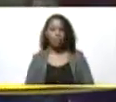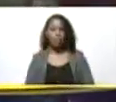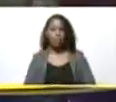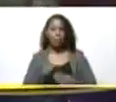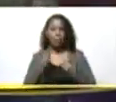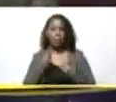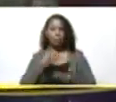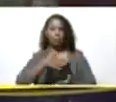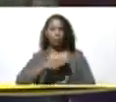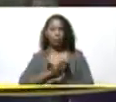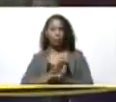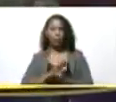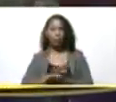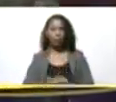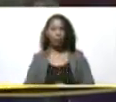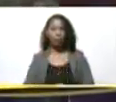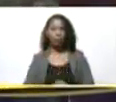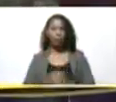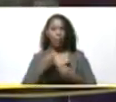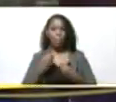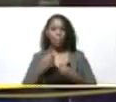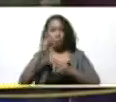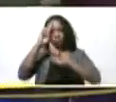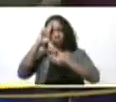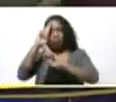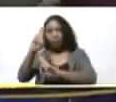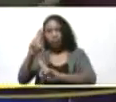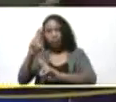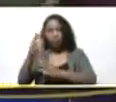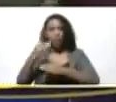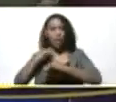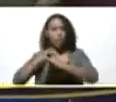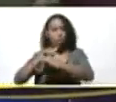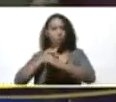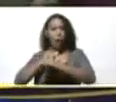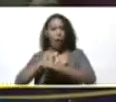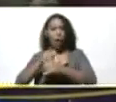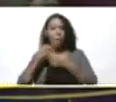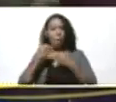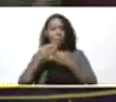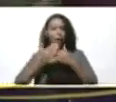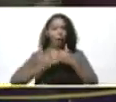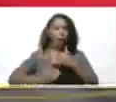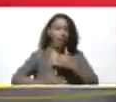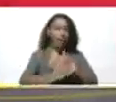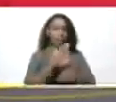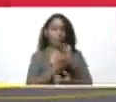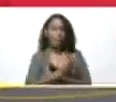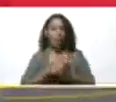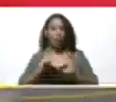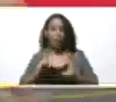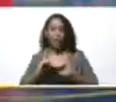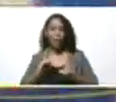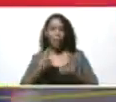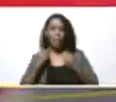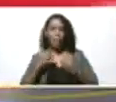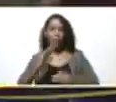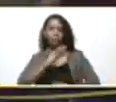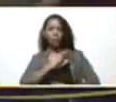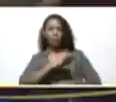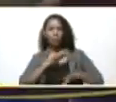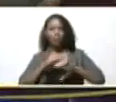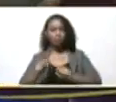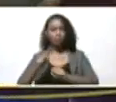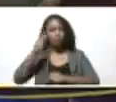armonía, para el respeto mutuo, para el avance democrático, para el empoderamiento del